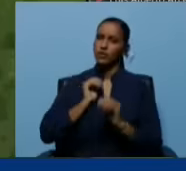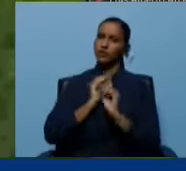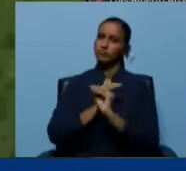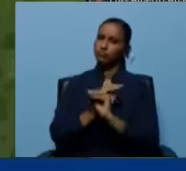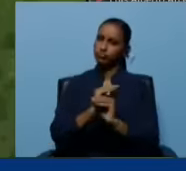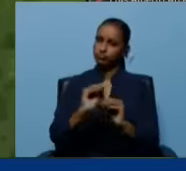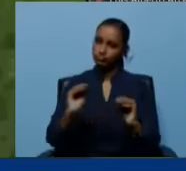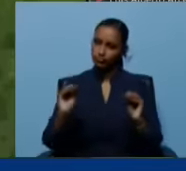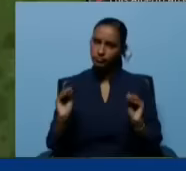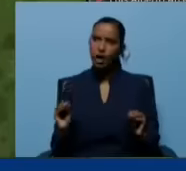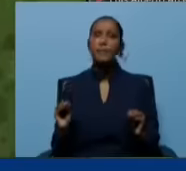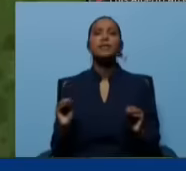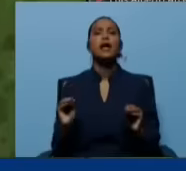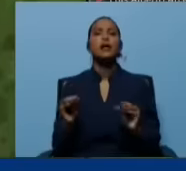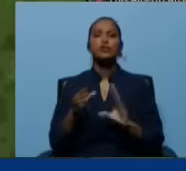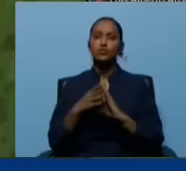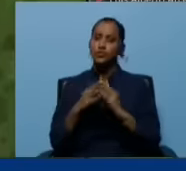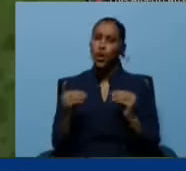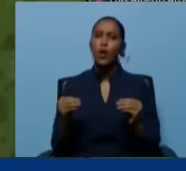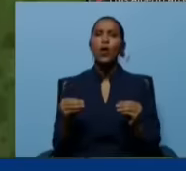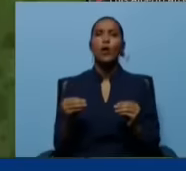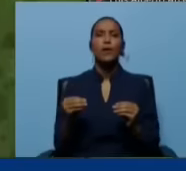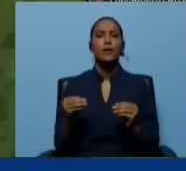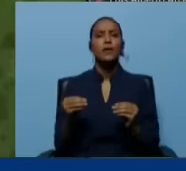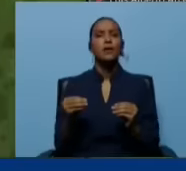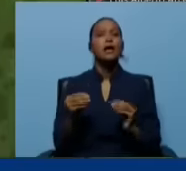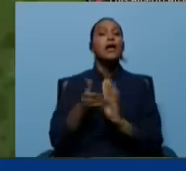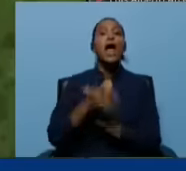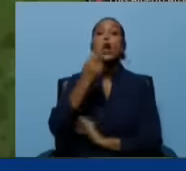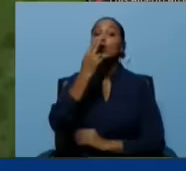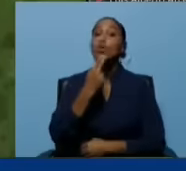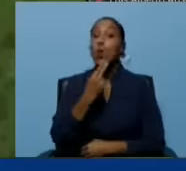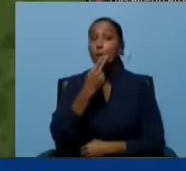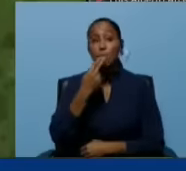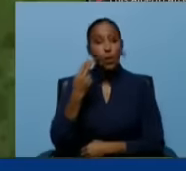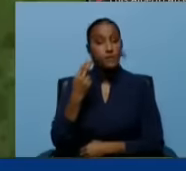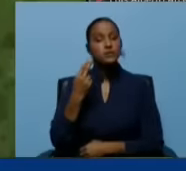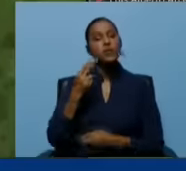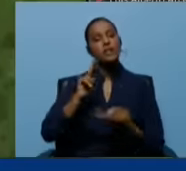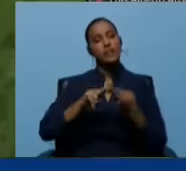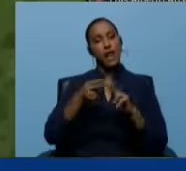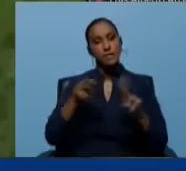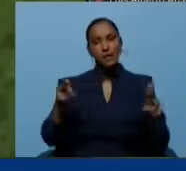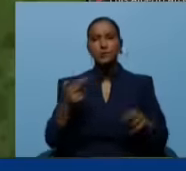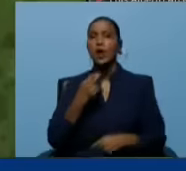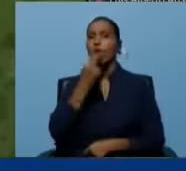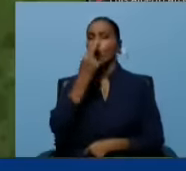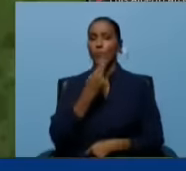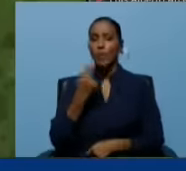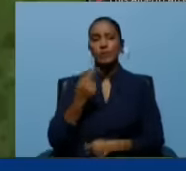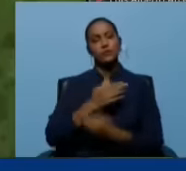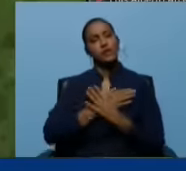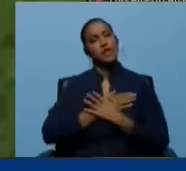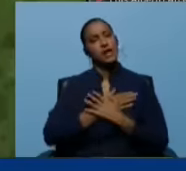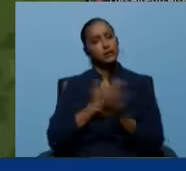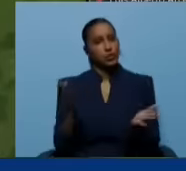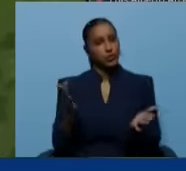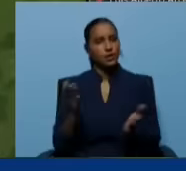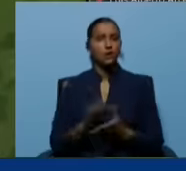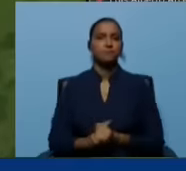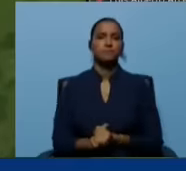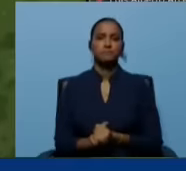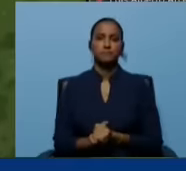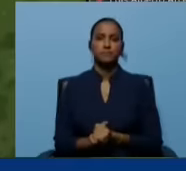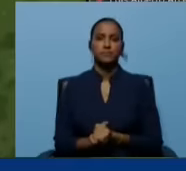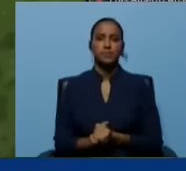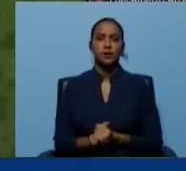una nueva oportunidad para ratificar el compromiso con la defensa de la paz y la soberanía frente a los renovados